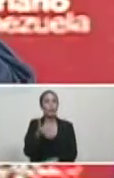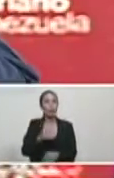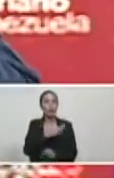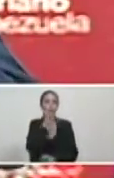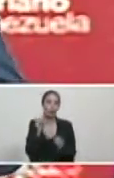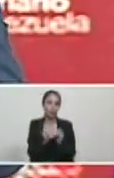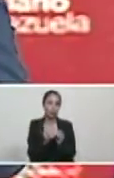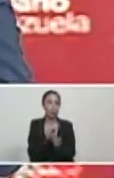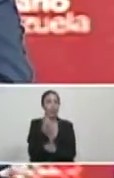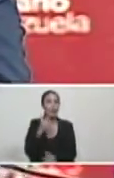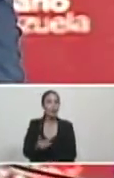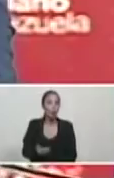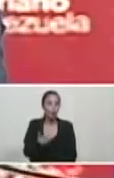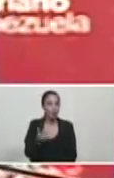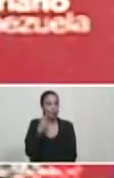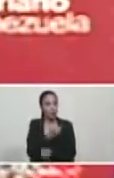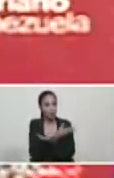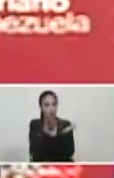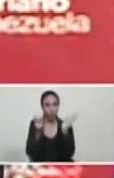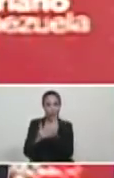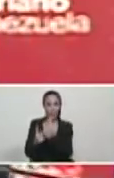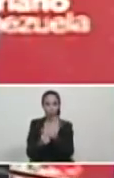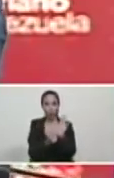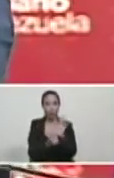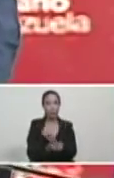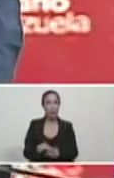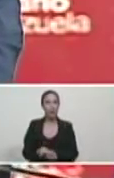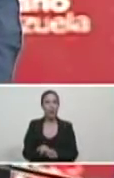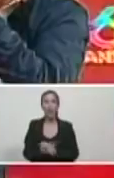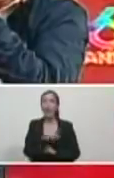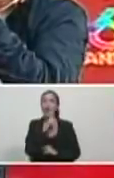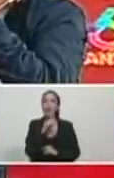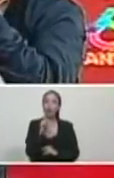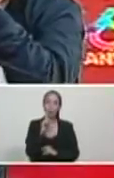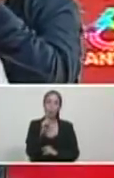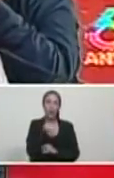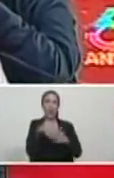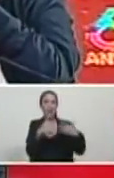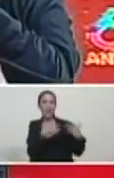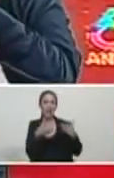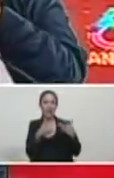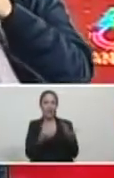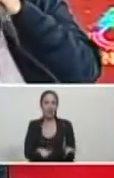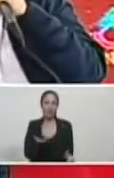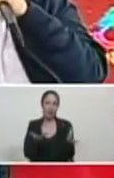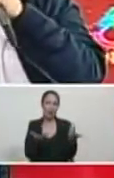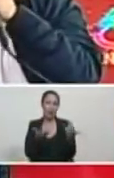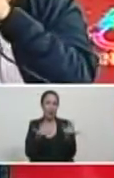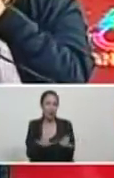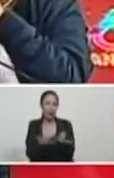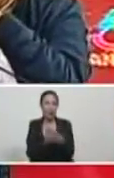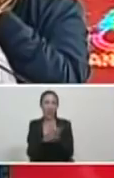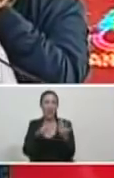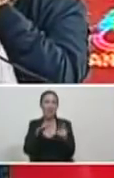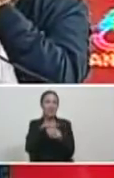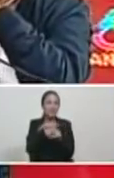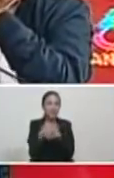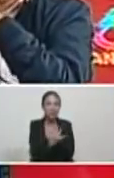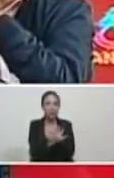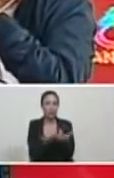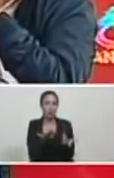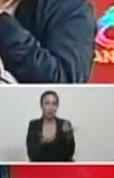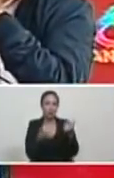nuestro pueblo lo conozca. Se llama la guerra total en tiempos de globalización. Eso expresa de manera clara